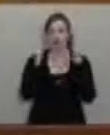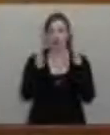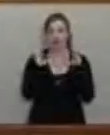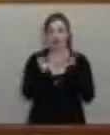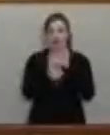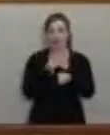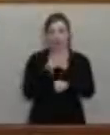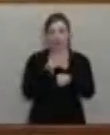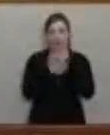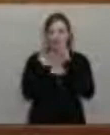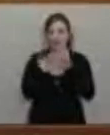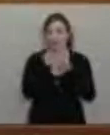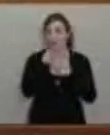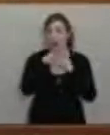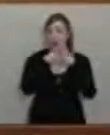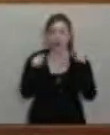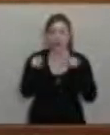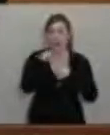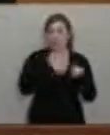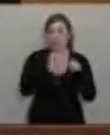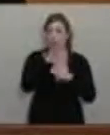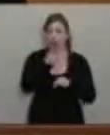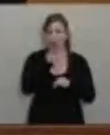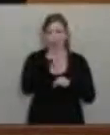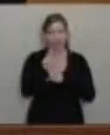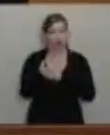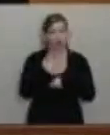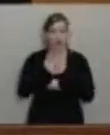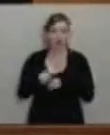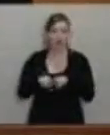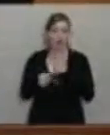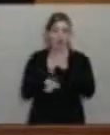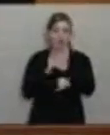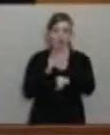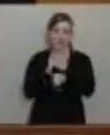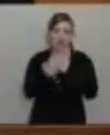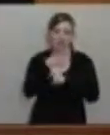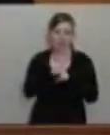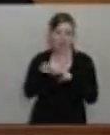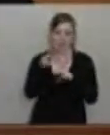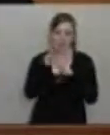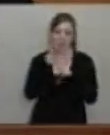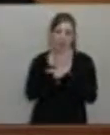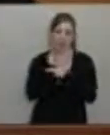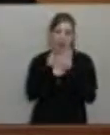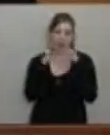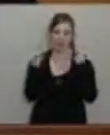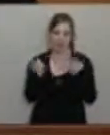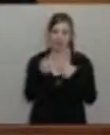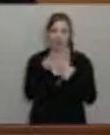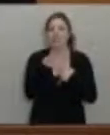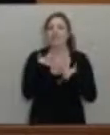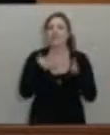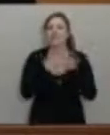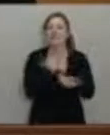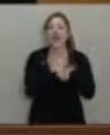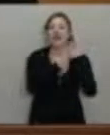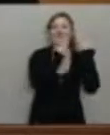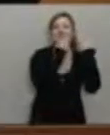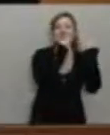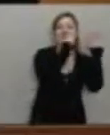Asturias tenemos un problema que no se resuelve con tácticas parlamentarias, que se llaman 107.000